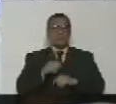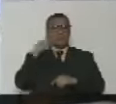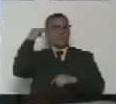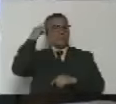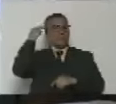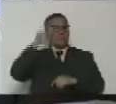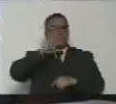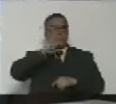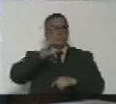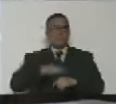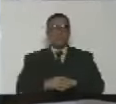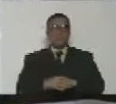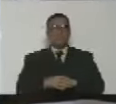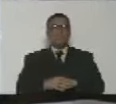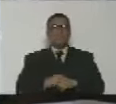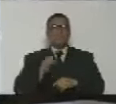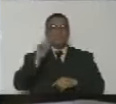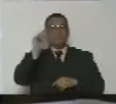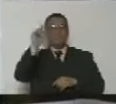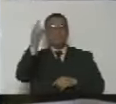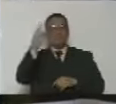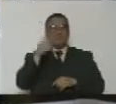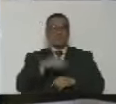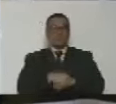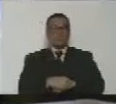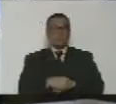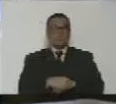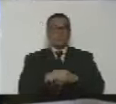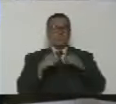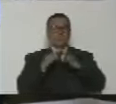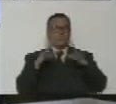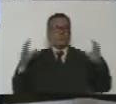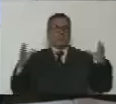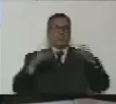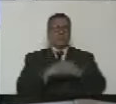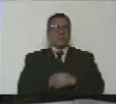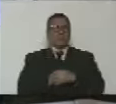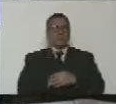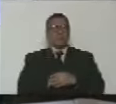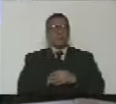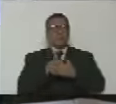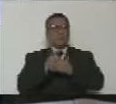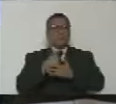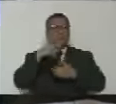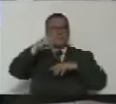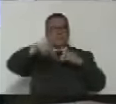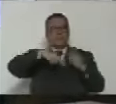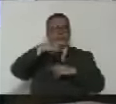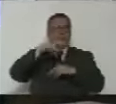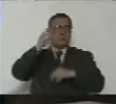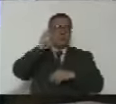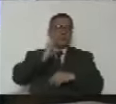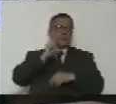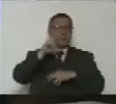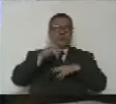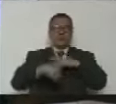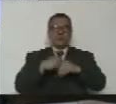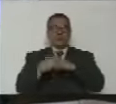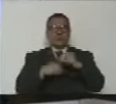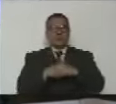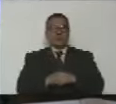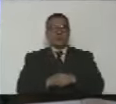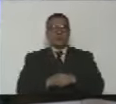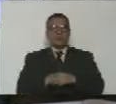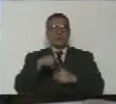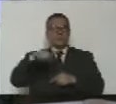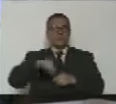memoria histórica es uno de los grandes aportes que la Revolución Bolivariana ha hecho